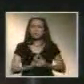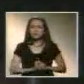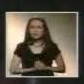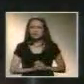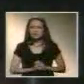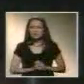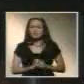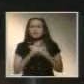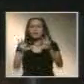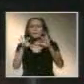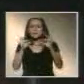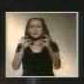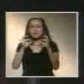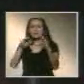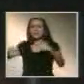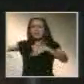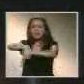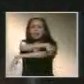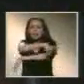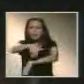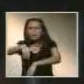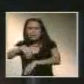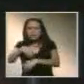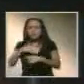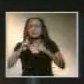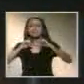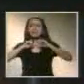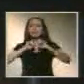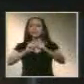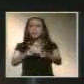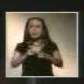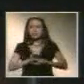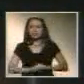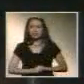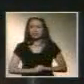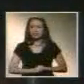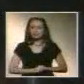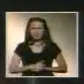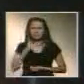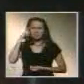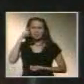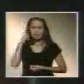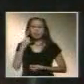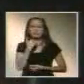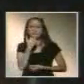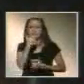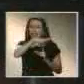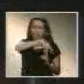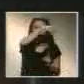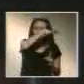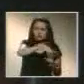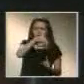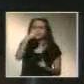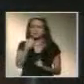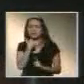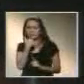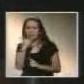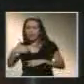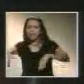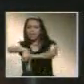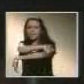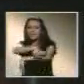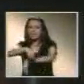particularmente del tránsito, en la autopista Francisco Fajardo, en el distribuidor Altamira, en la avenida Luis Roche también.